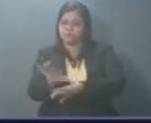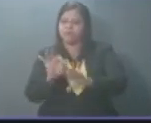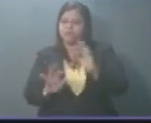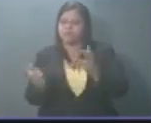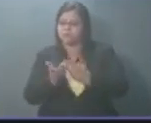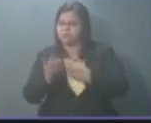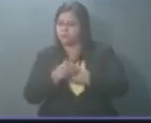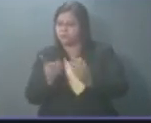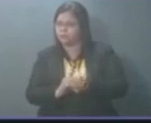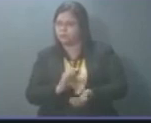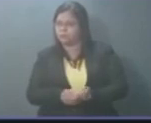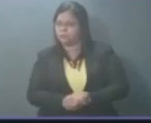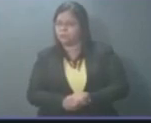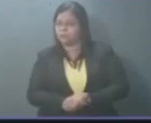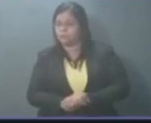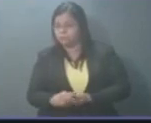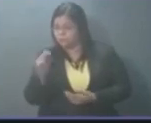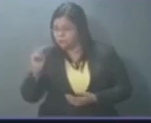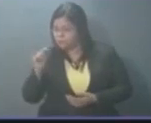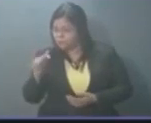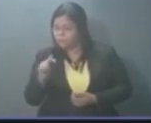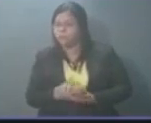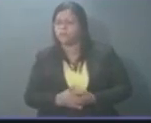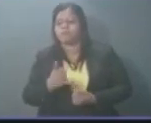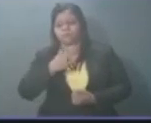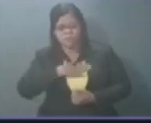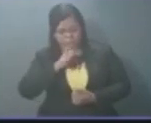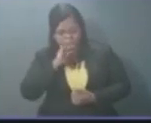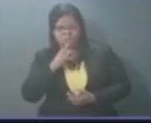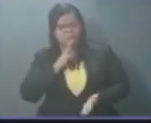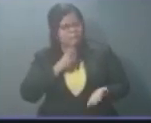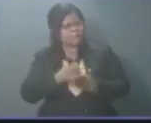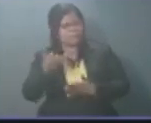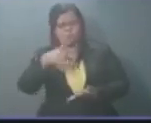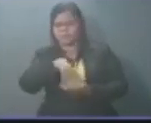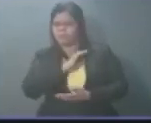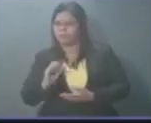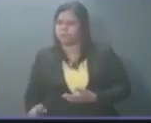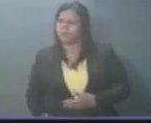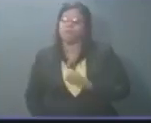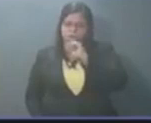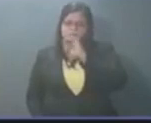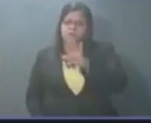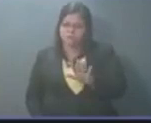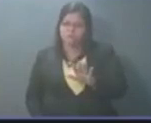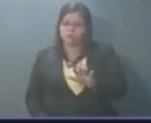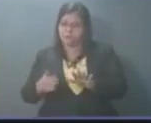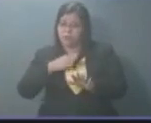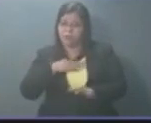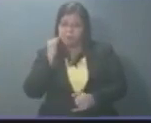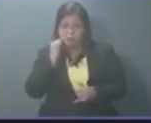colegas diputados. Y esta va a ser, y aquí sí me refiero directamente al pueblo salvadoreño, esta probablemente va a ser mi